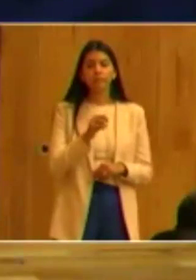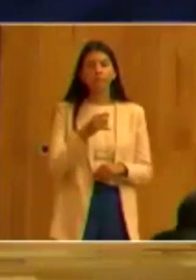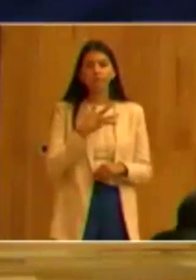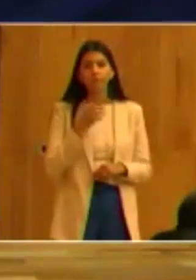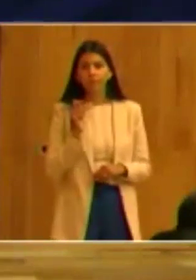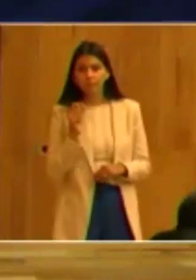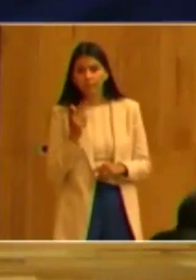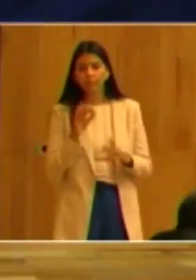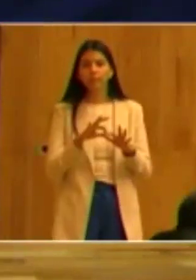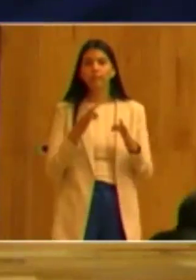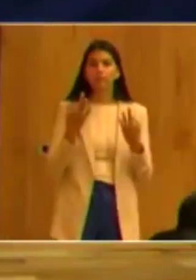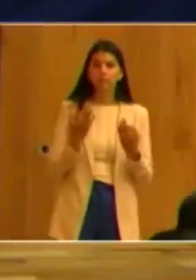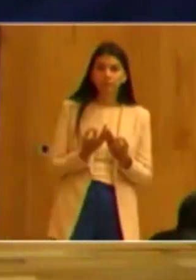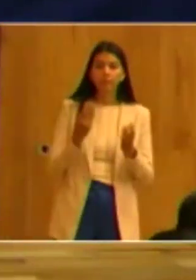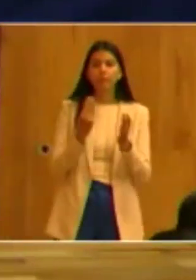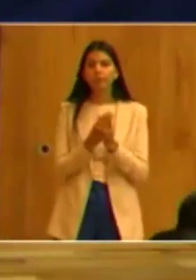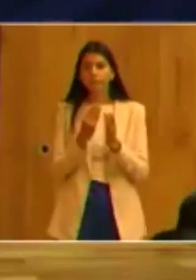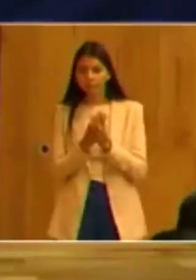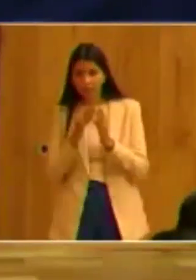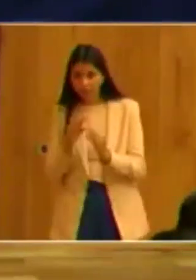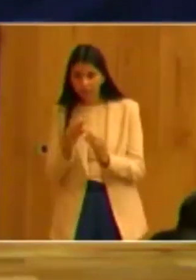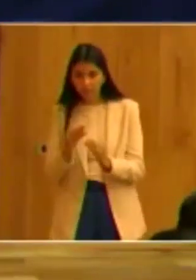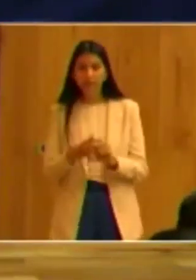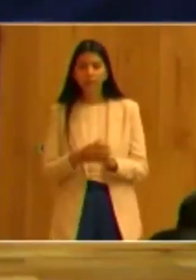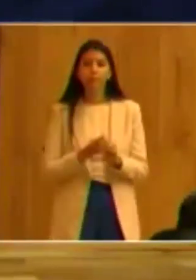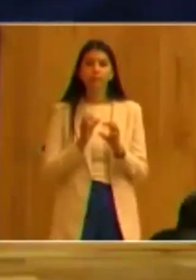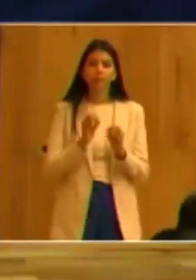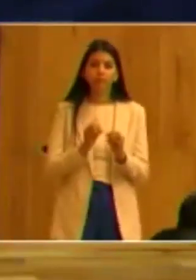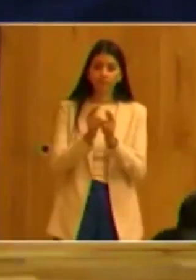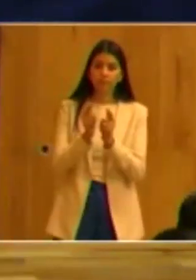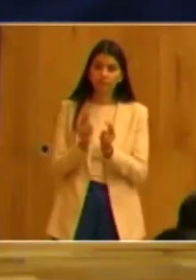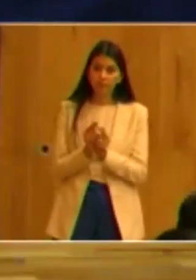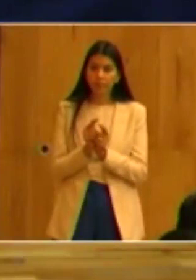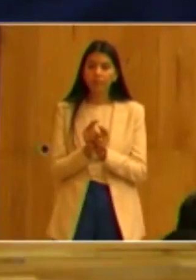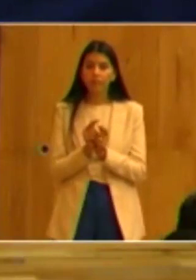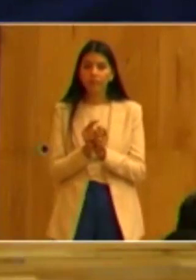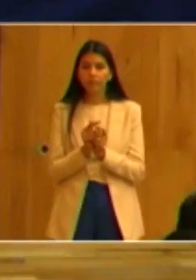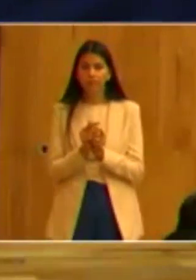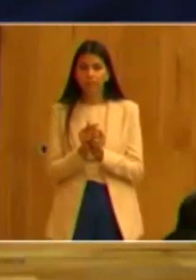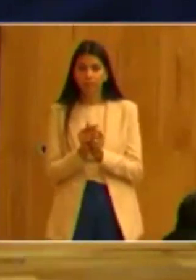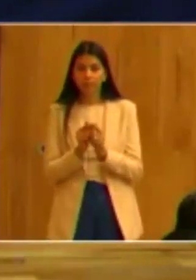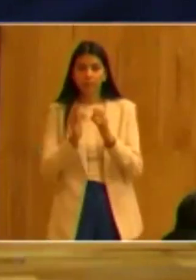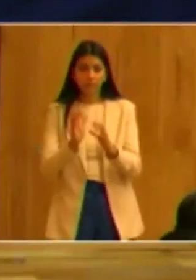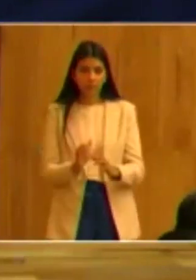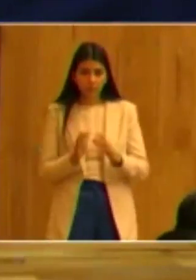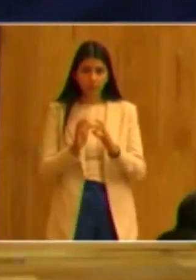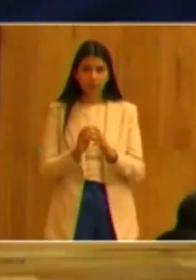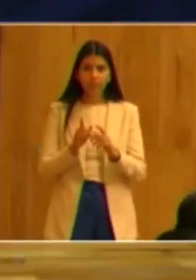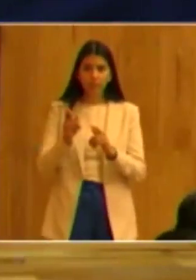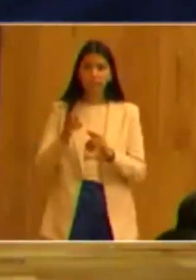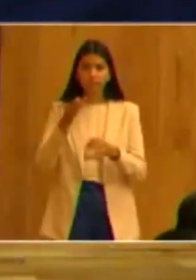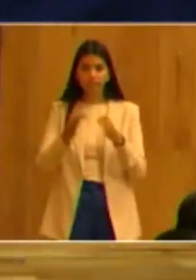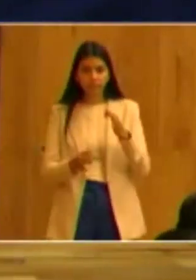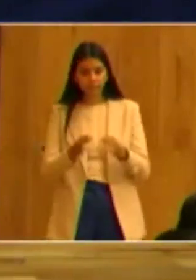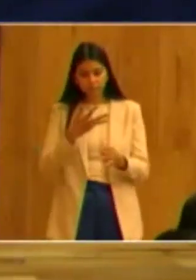algún mecanismo, capacitación o organismo que regule que los jueces se